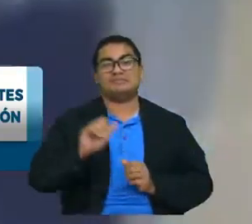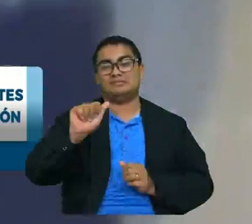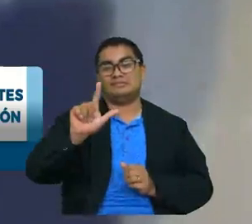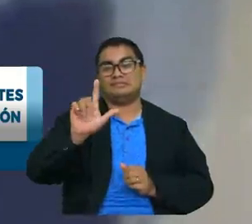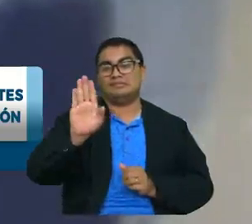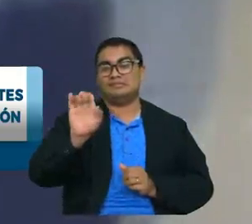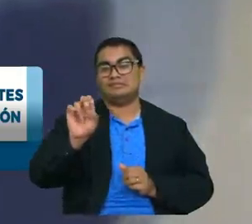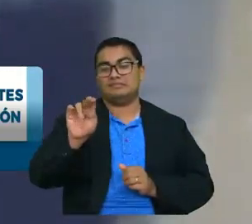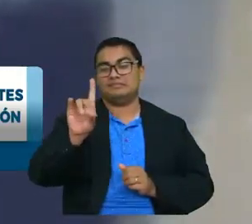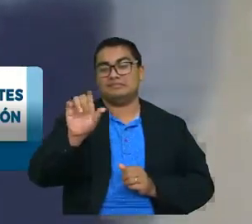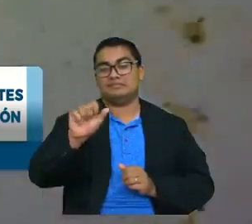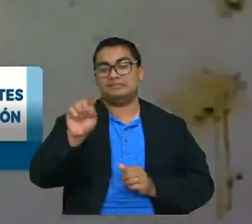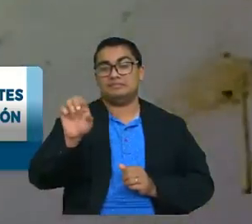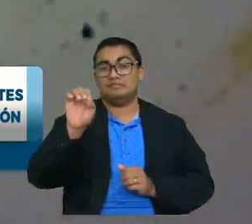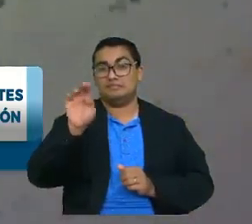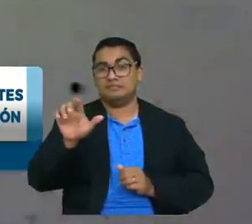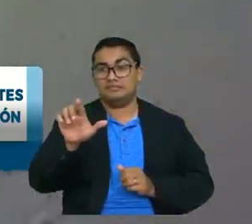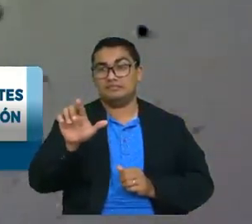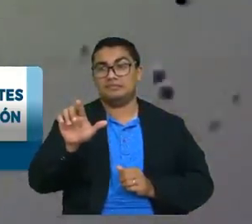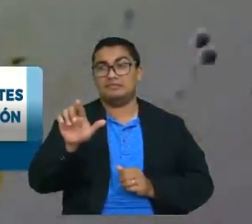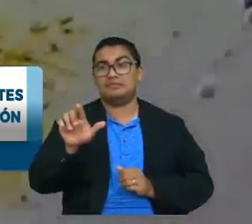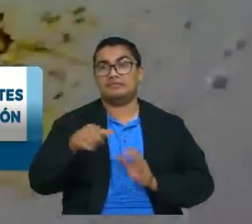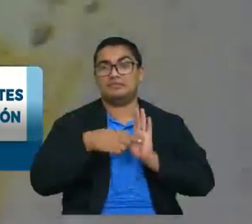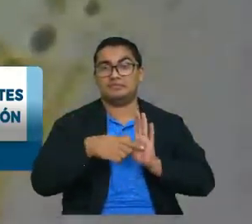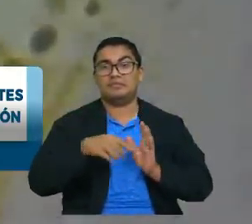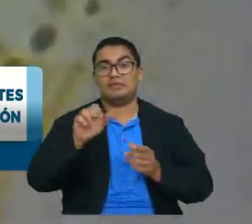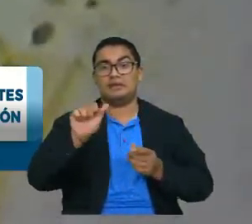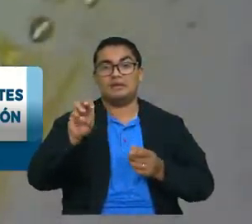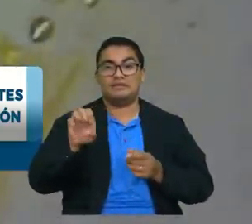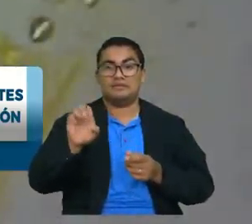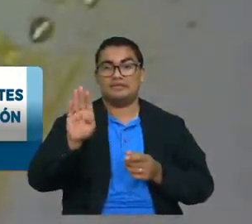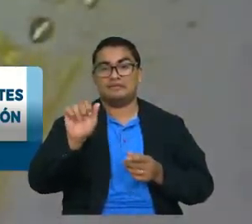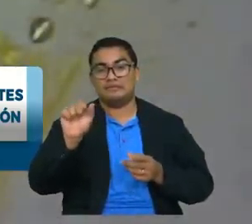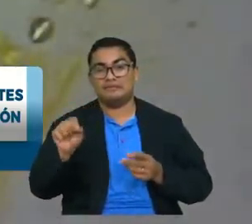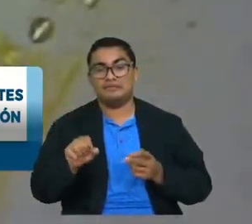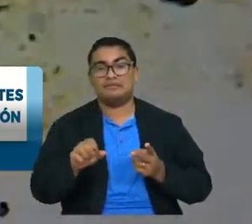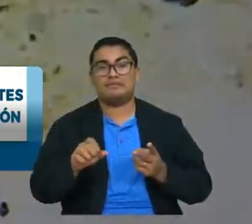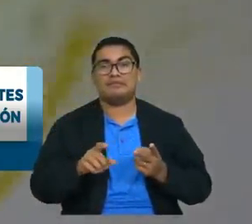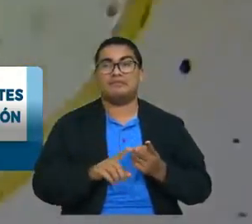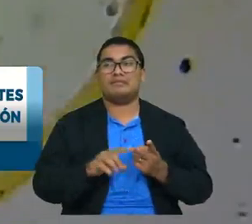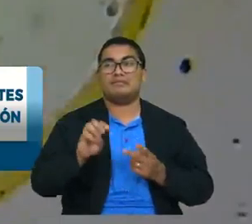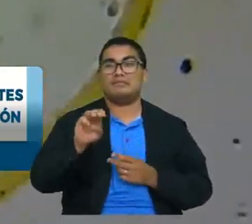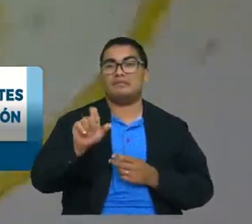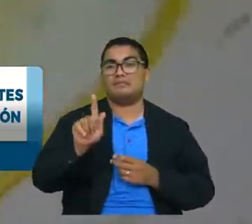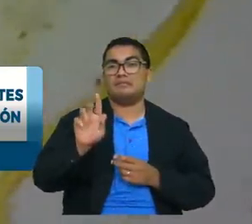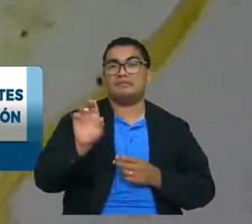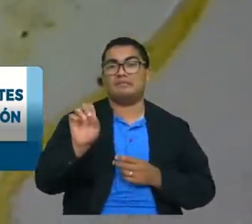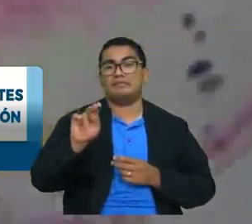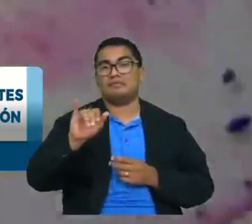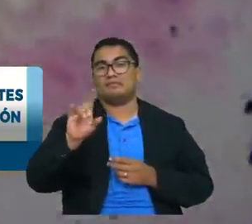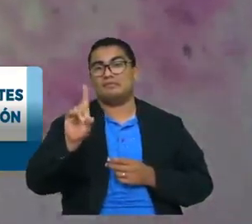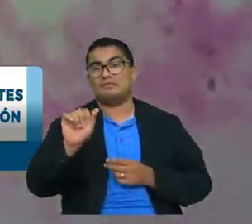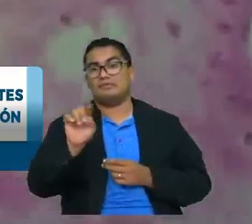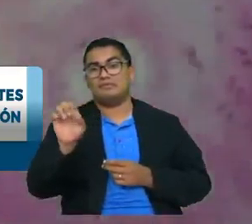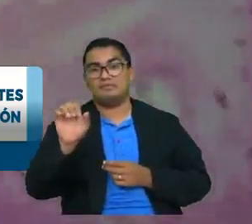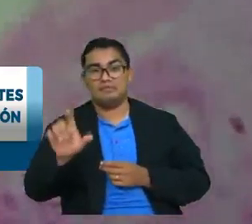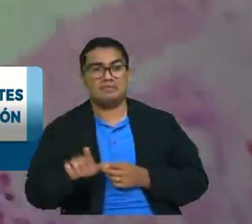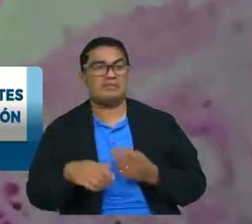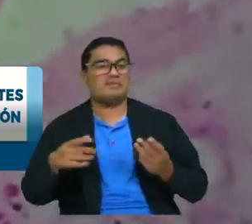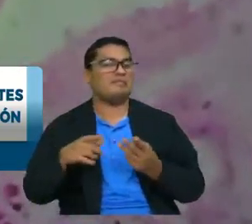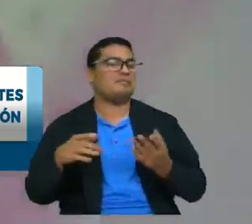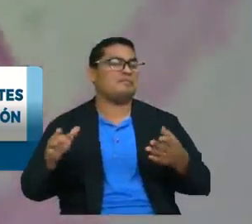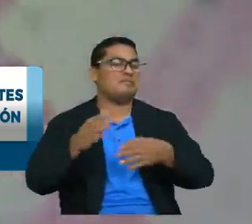albendazol, por ejemplo, le da a las amebas, la metronidazol, le da a los áscares y así sucesivamente.